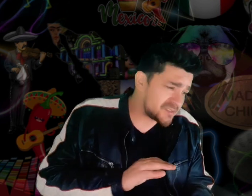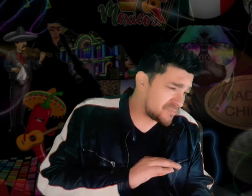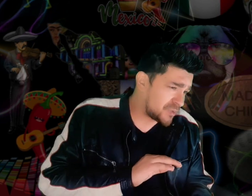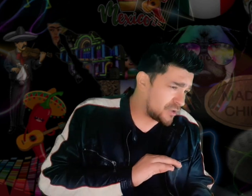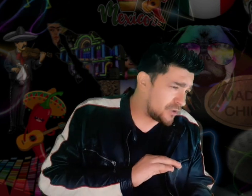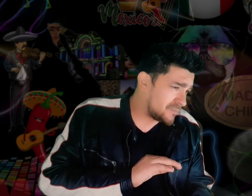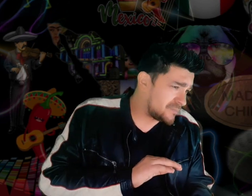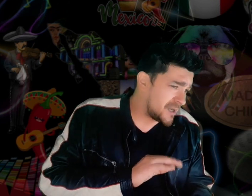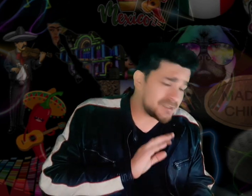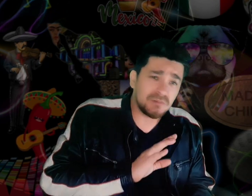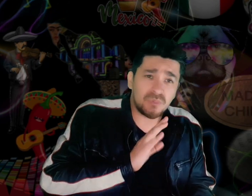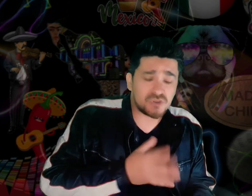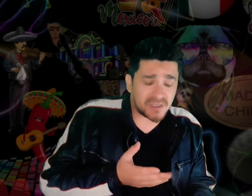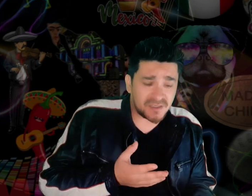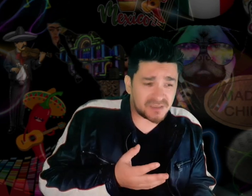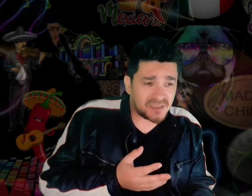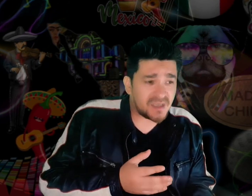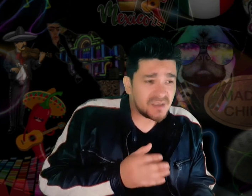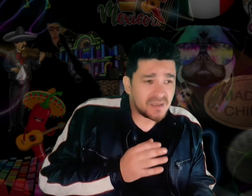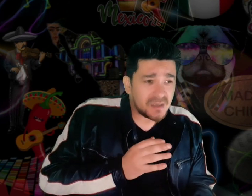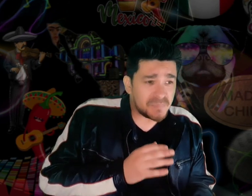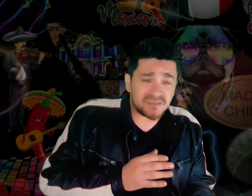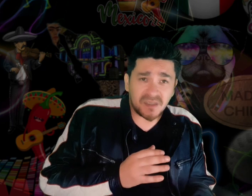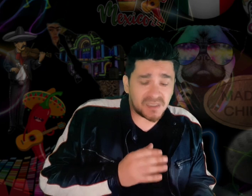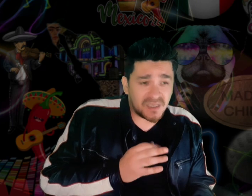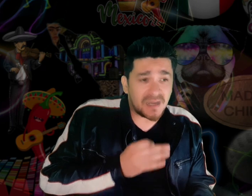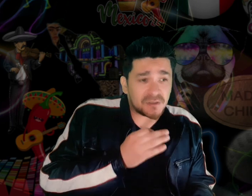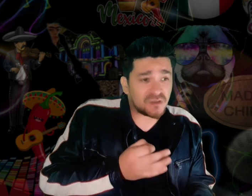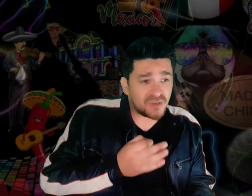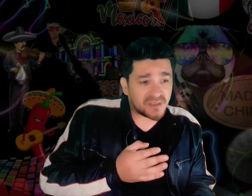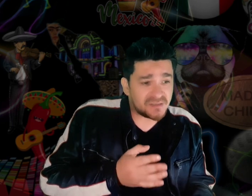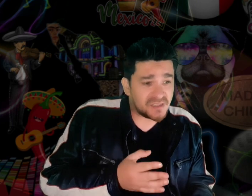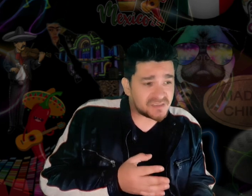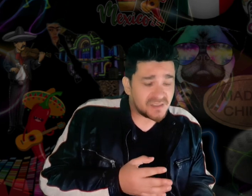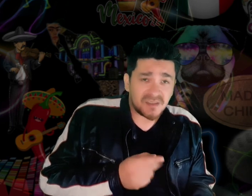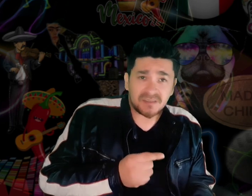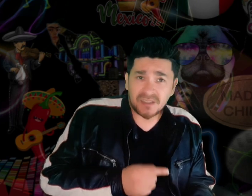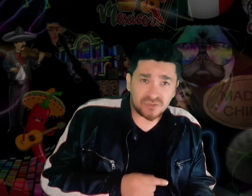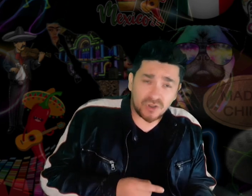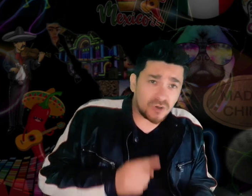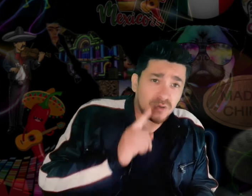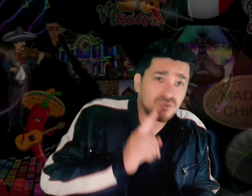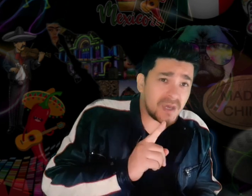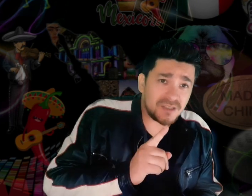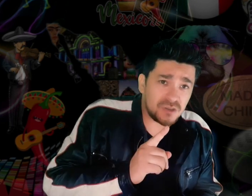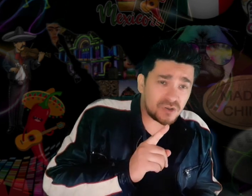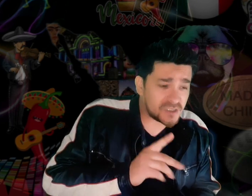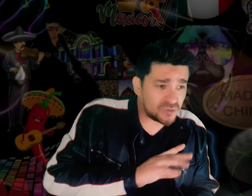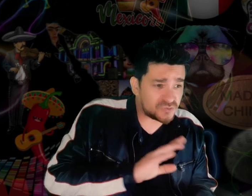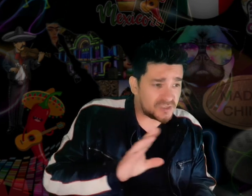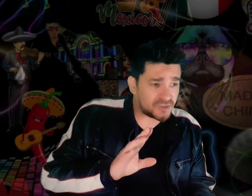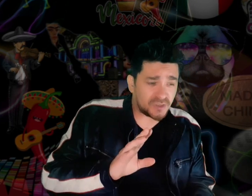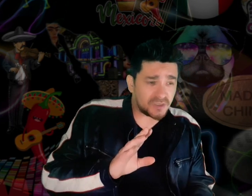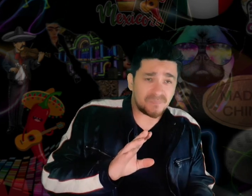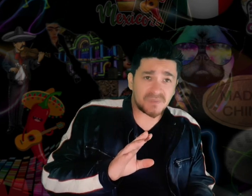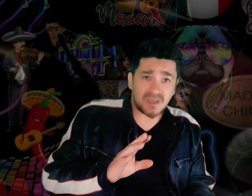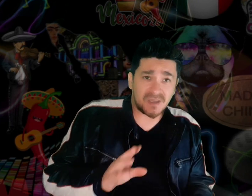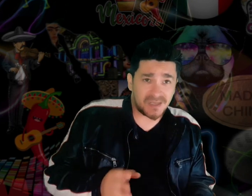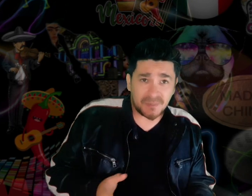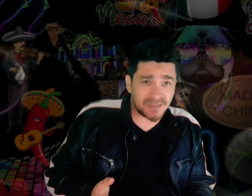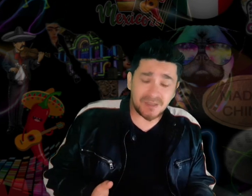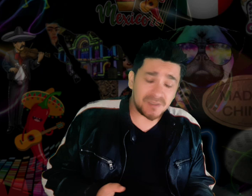desastres, pero lastimó mucho a Argentina. Piensan que Alberto Fernández tan solo en un año ya solucioné